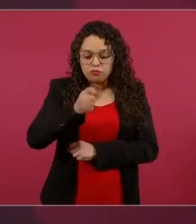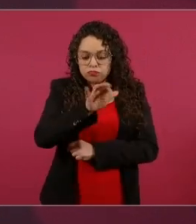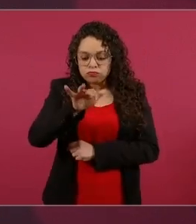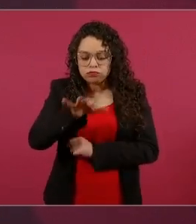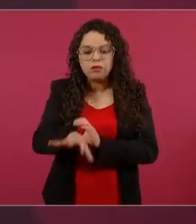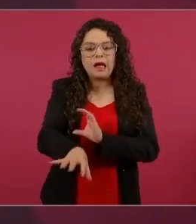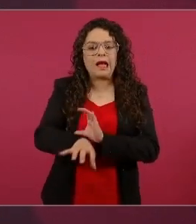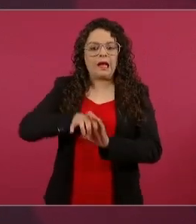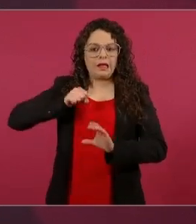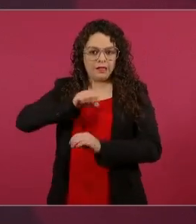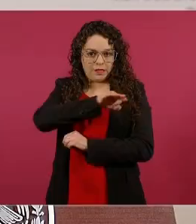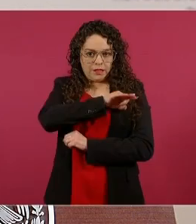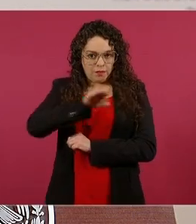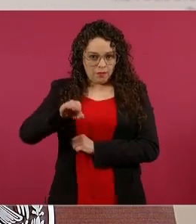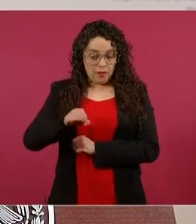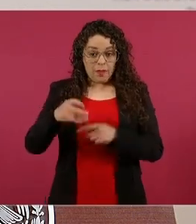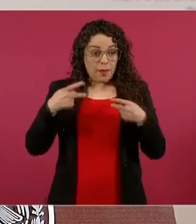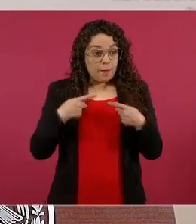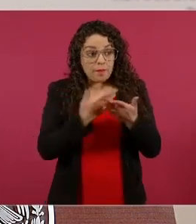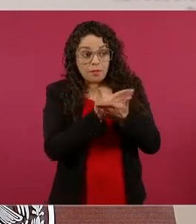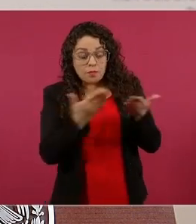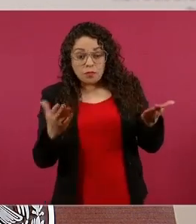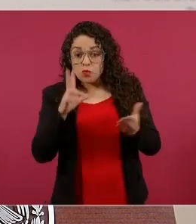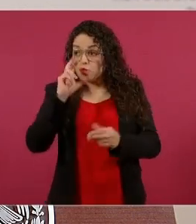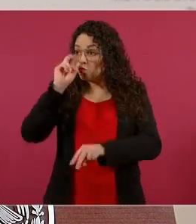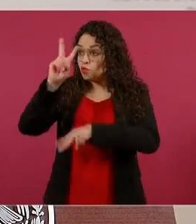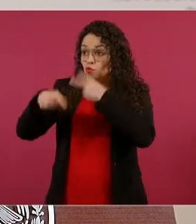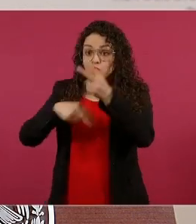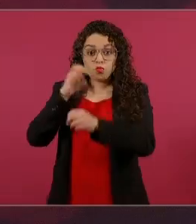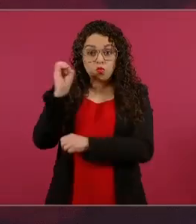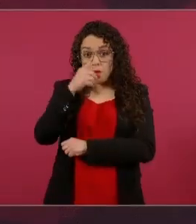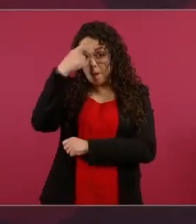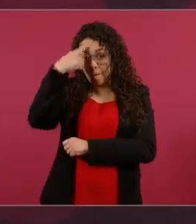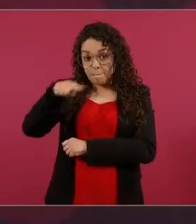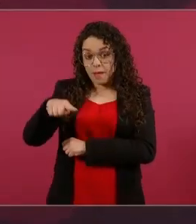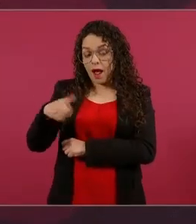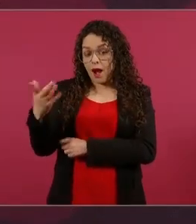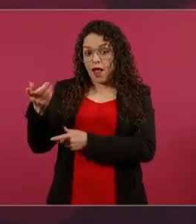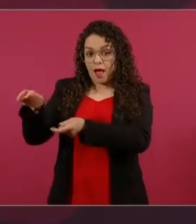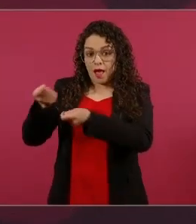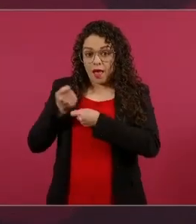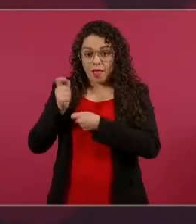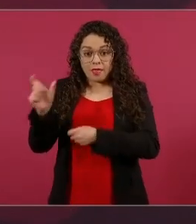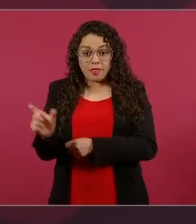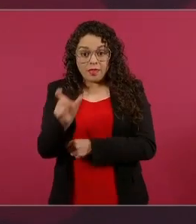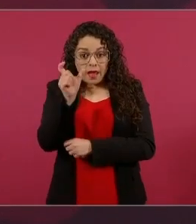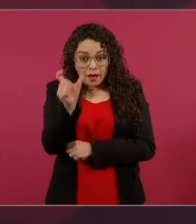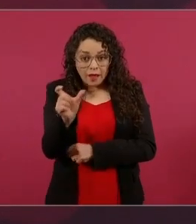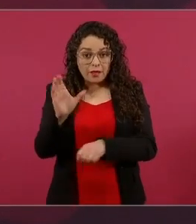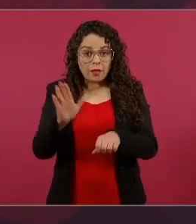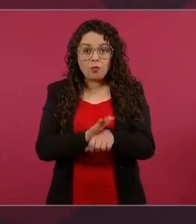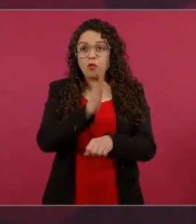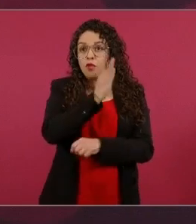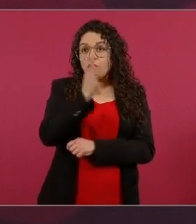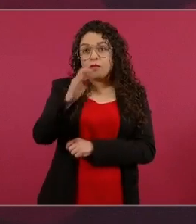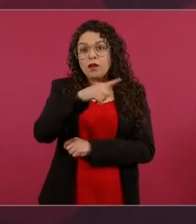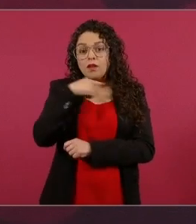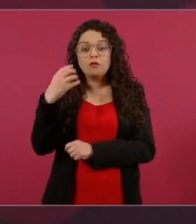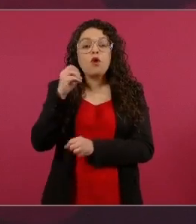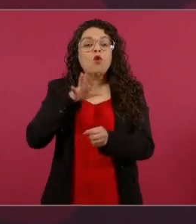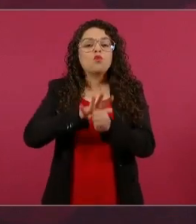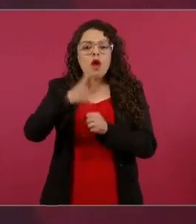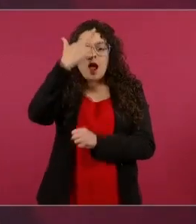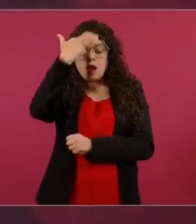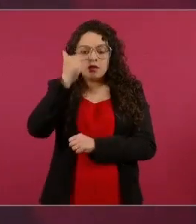vaya por su tarjeta de y ya se le venció Eh puede ir siguen abiertos los módulos para atender eh A quienes